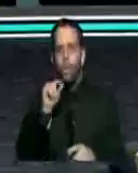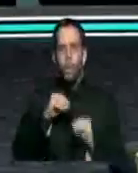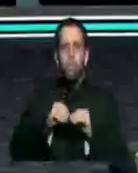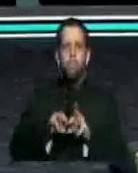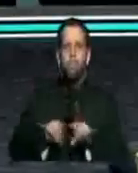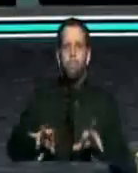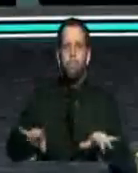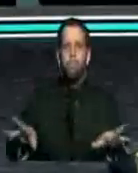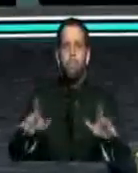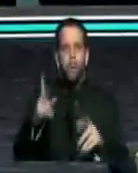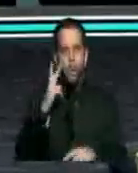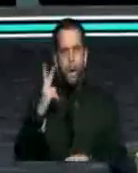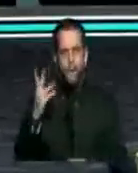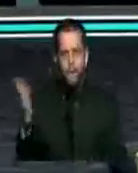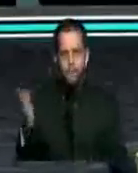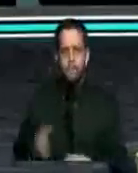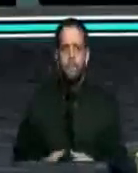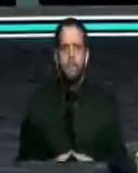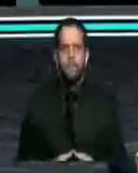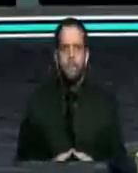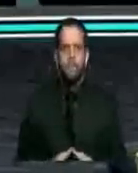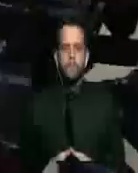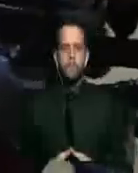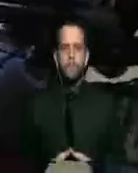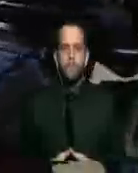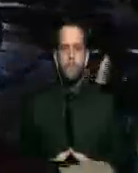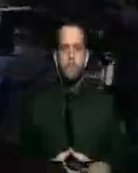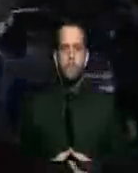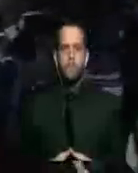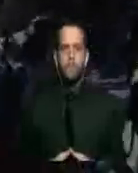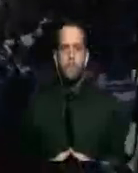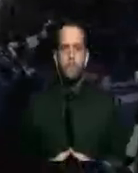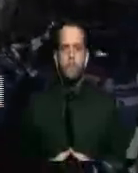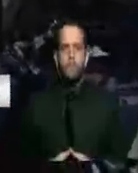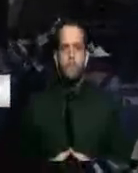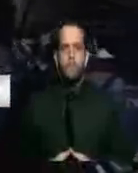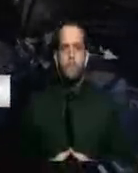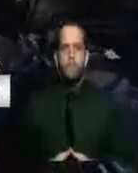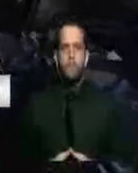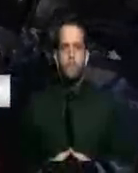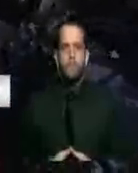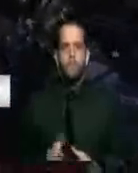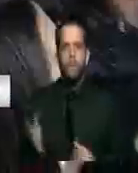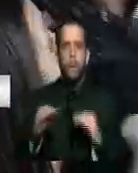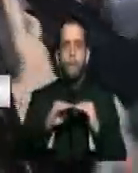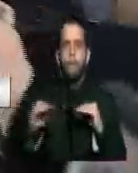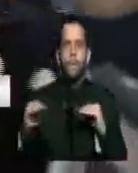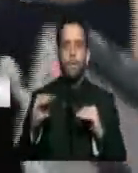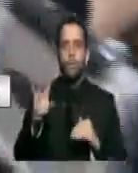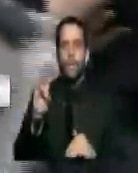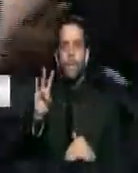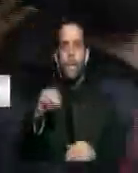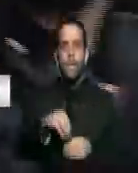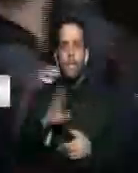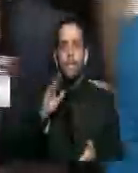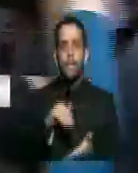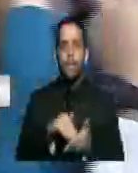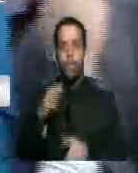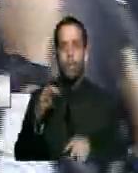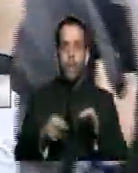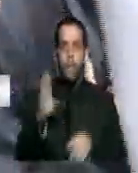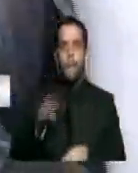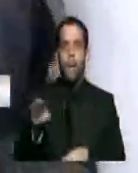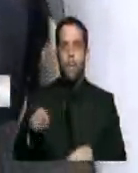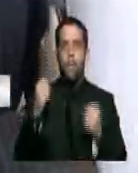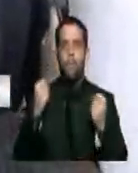quedarse veamos el reportaje el pasillo del piso 7 del Centro Judicial de Bayamón estaba